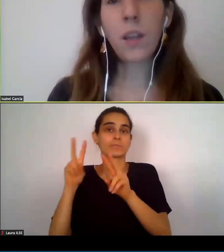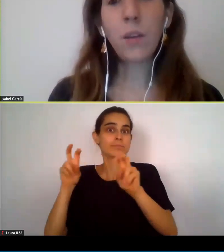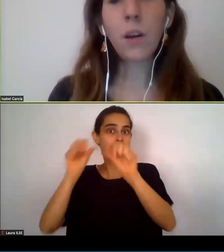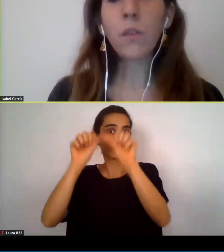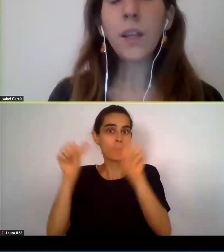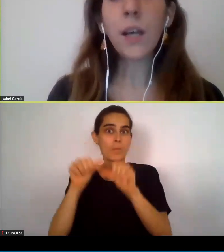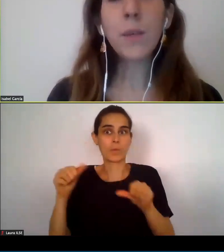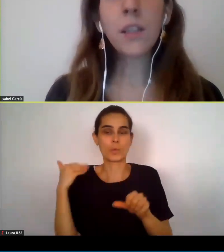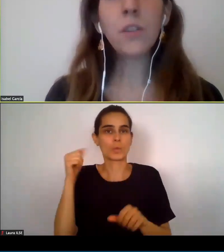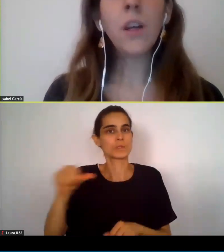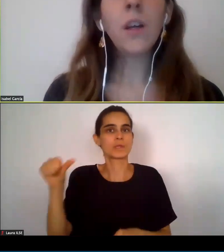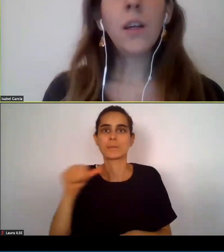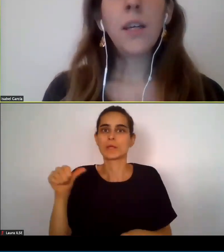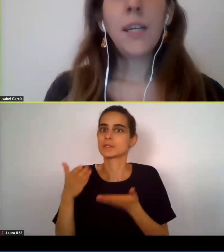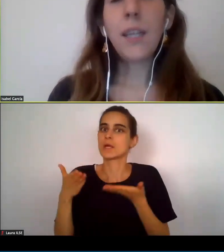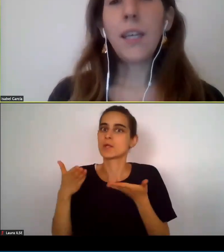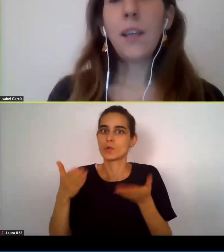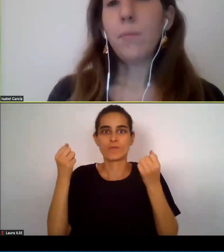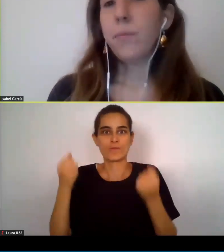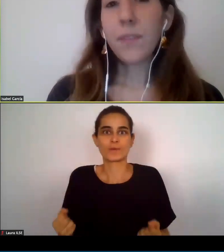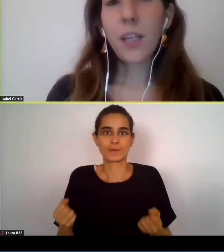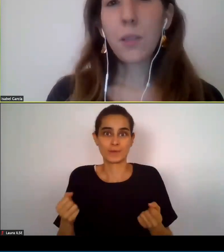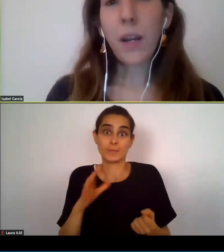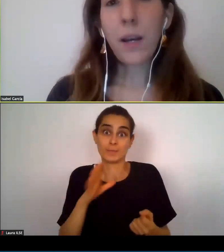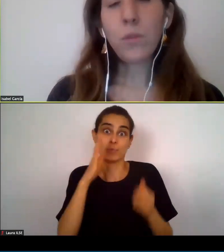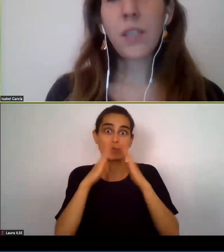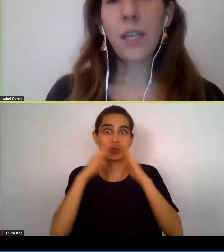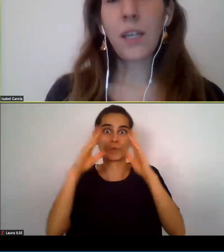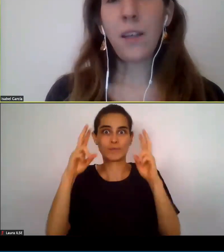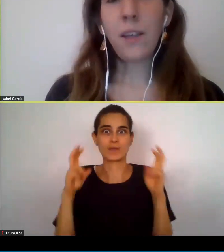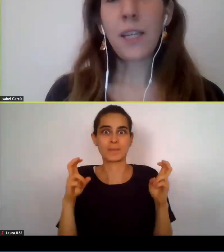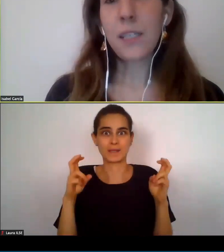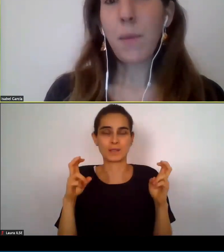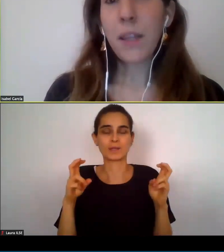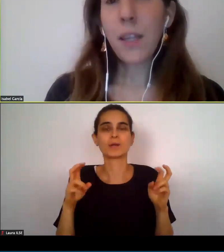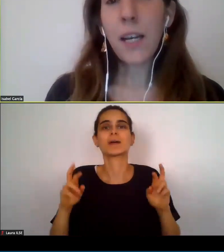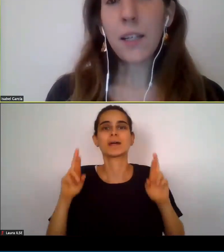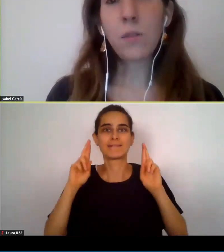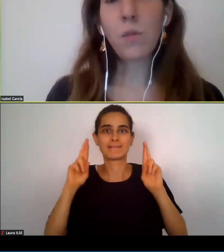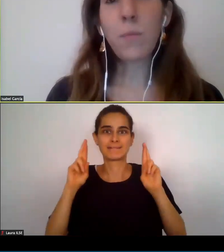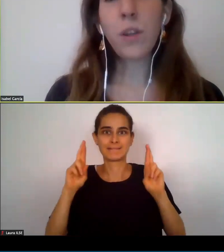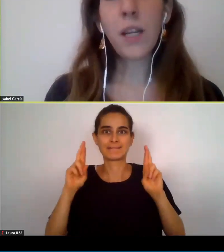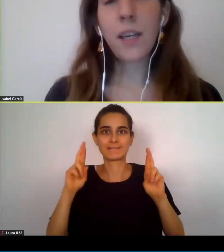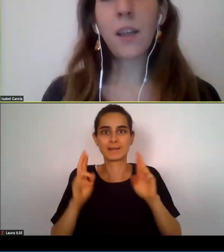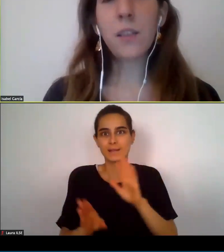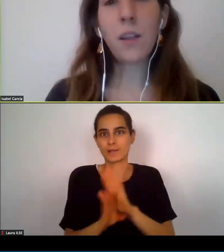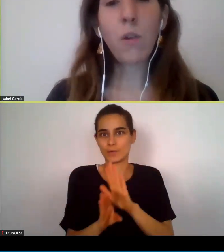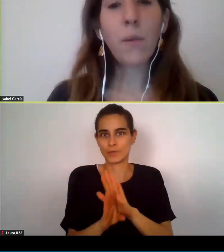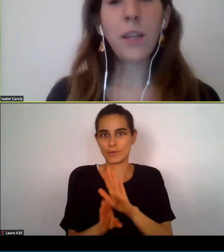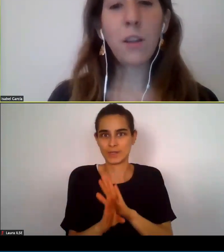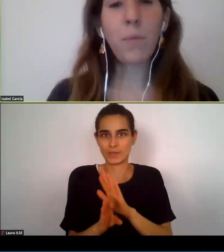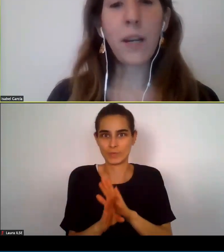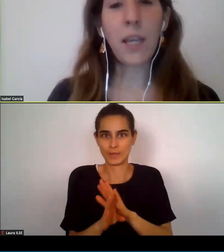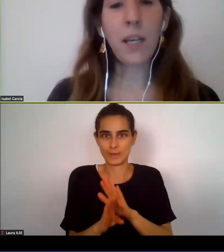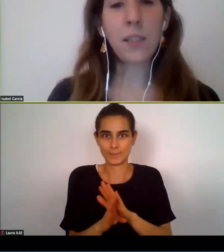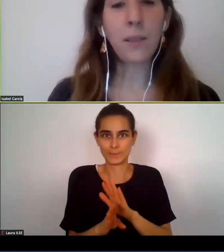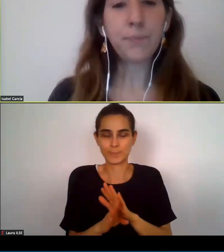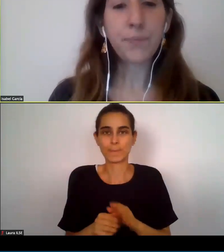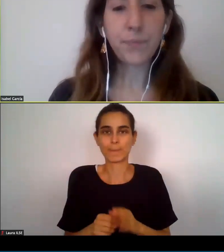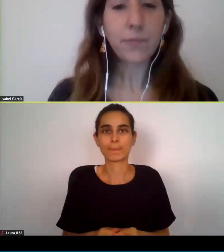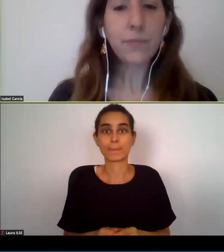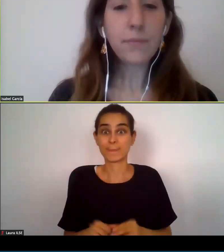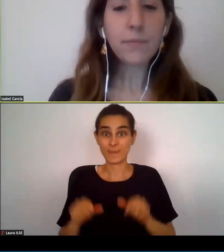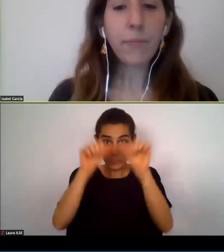ayuda debido al confinamiento y esperamos que se mantenga. Es una modalidad que desde luego ha venido para quedarse.